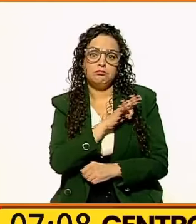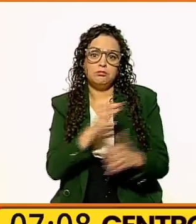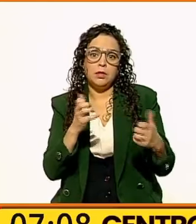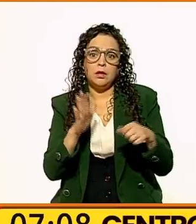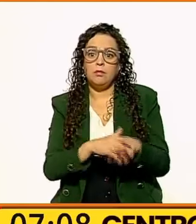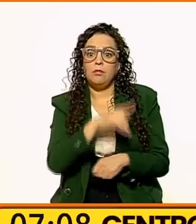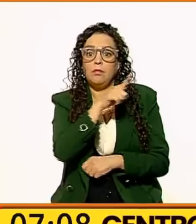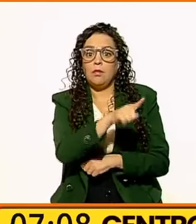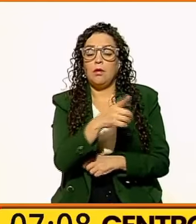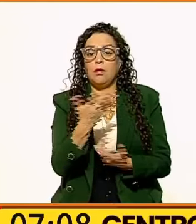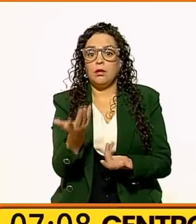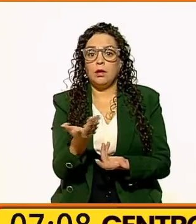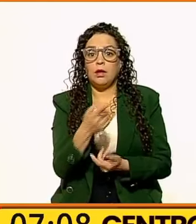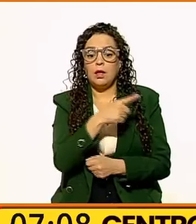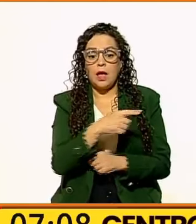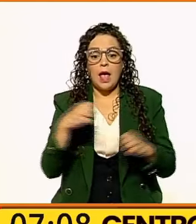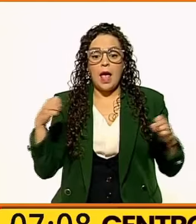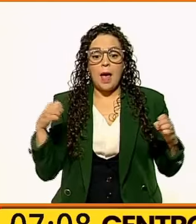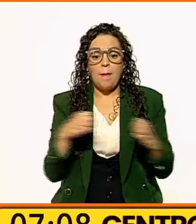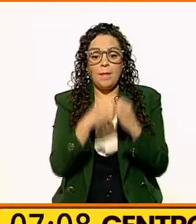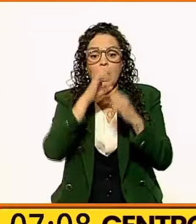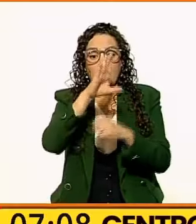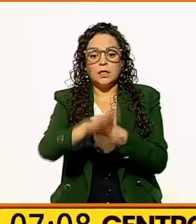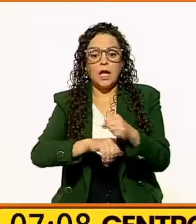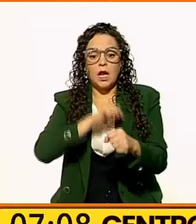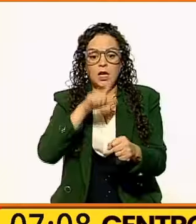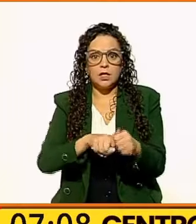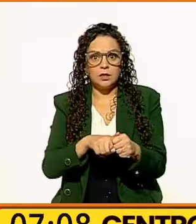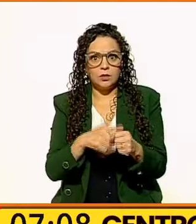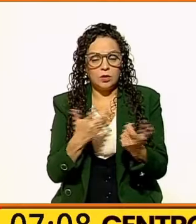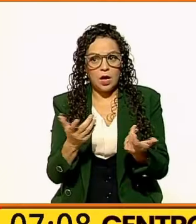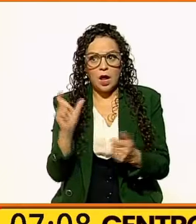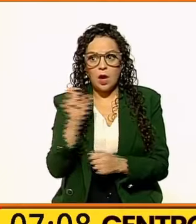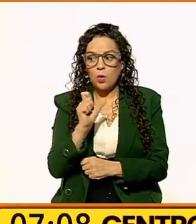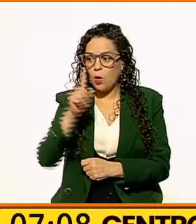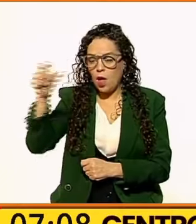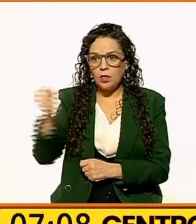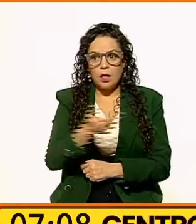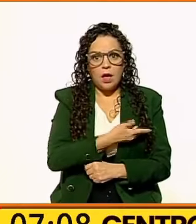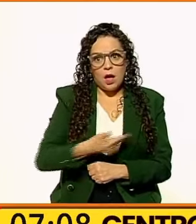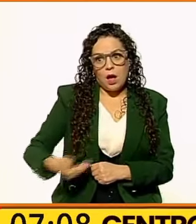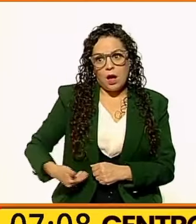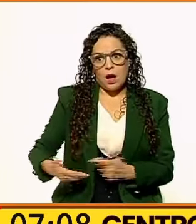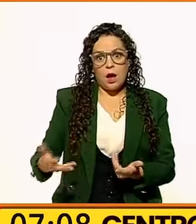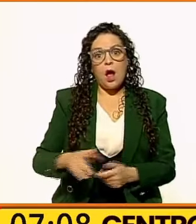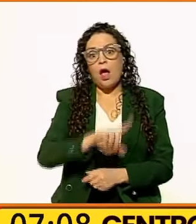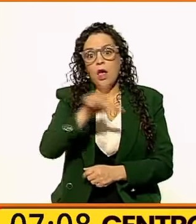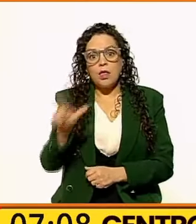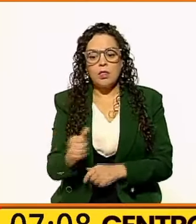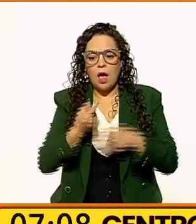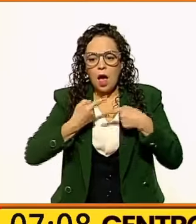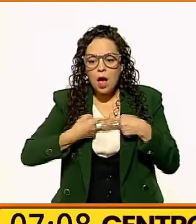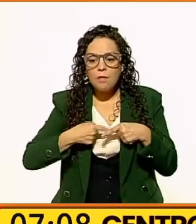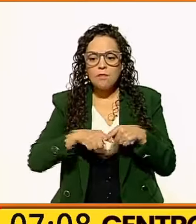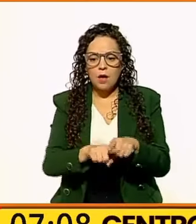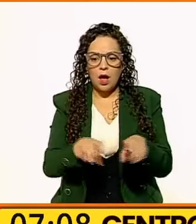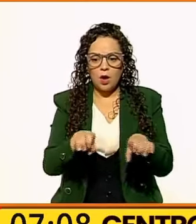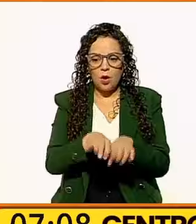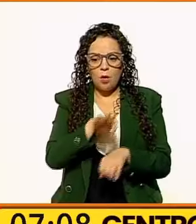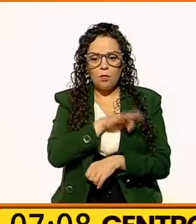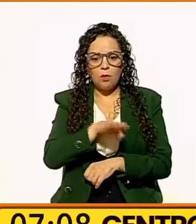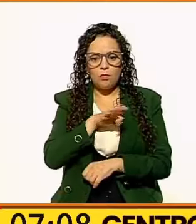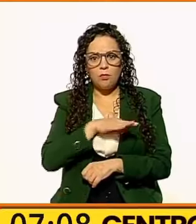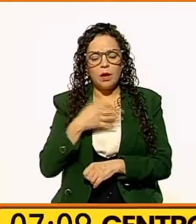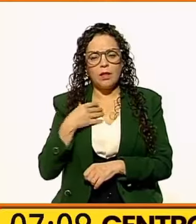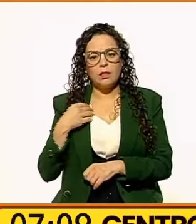emergencia nacional el primer día de su segundo gobierno, sí, y firmar todas las órdenes ejecutivas que dan pie a que esto pueda ser